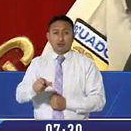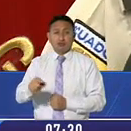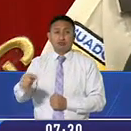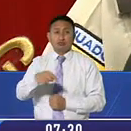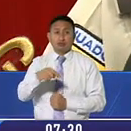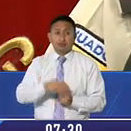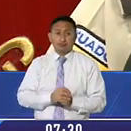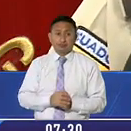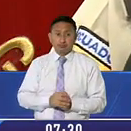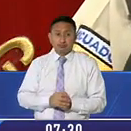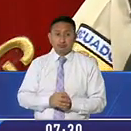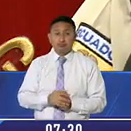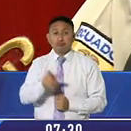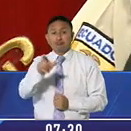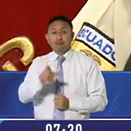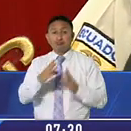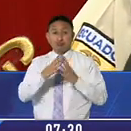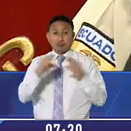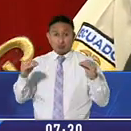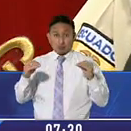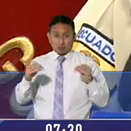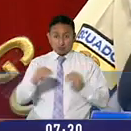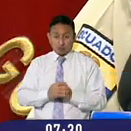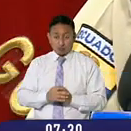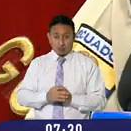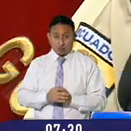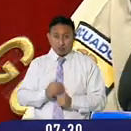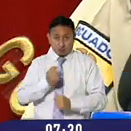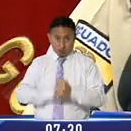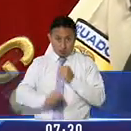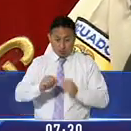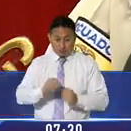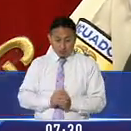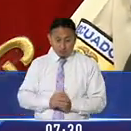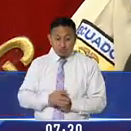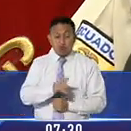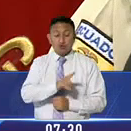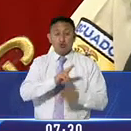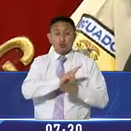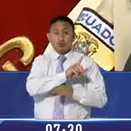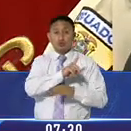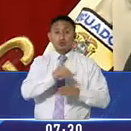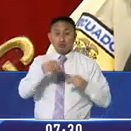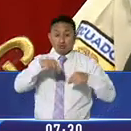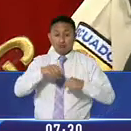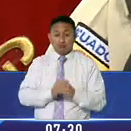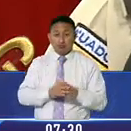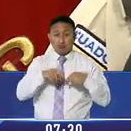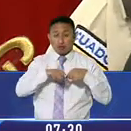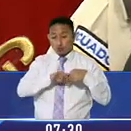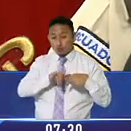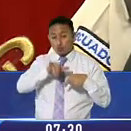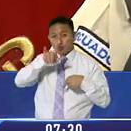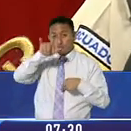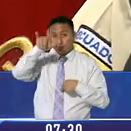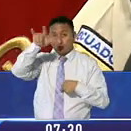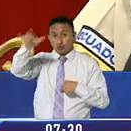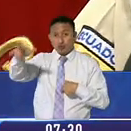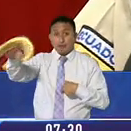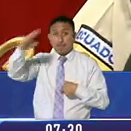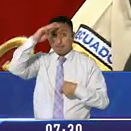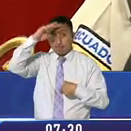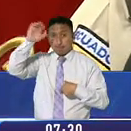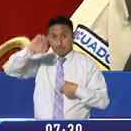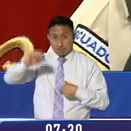nacionalidad japonesa y por tanto utilizan esta plataforma e ingresan a estos países de la región